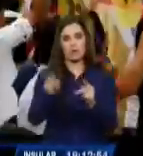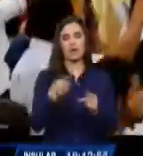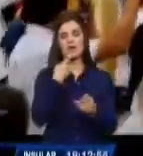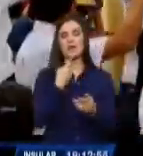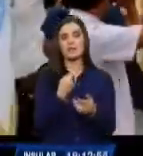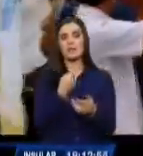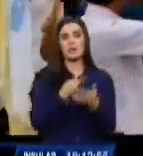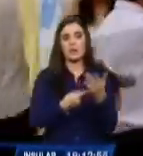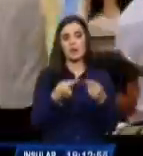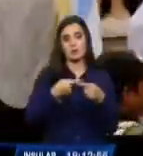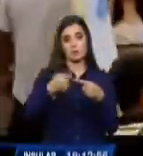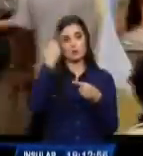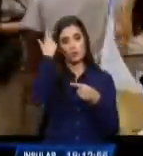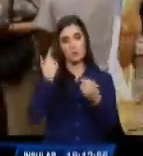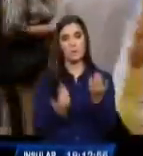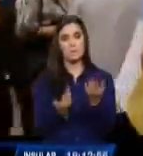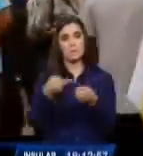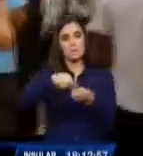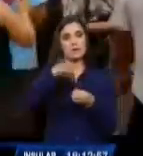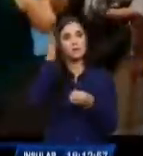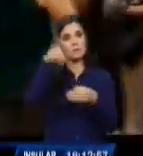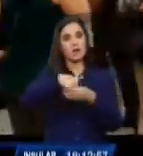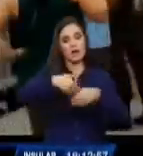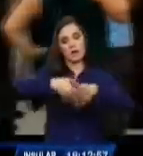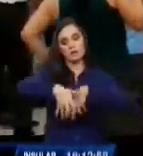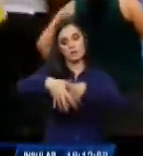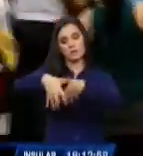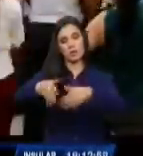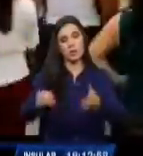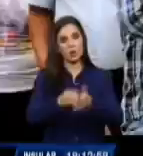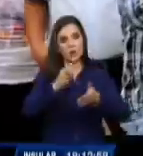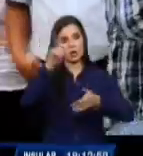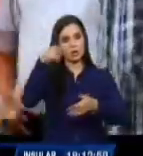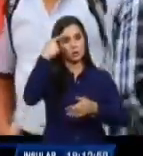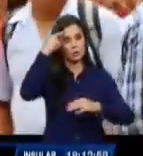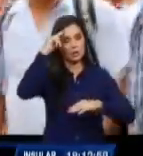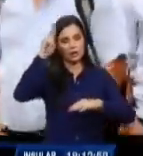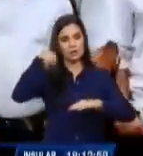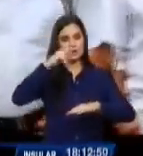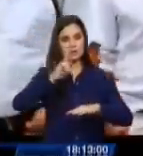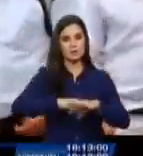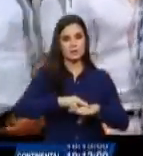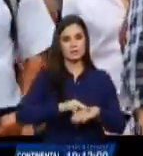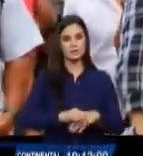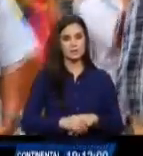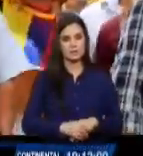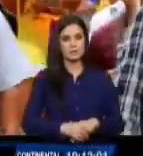los próximos días participará en protestas contra el gobierno nacional. Fabricio Ceballos, Ecuador TV.